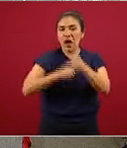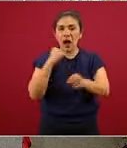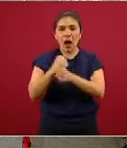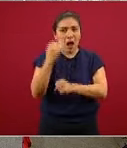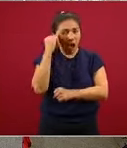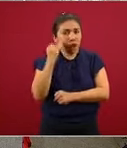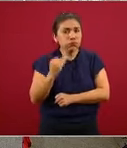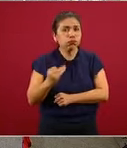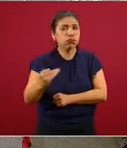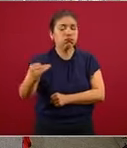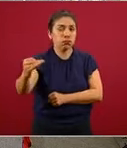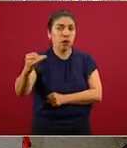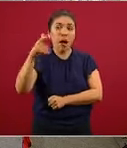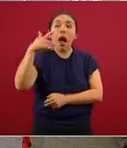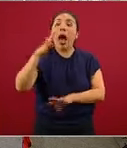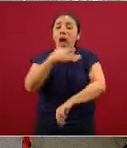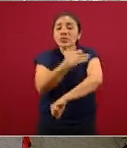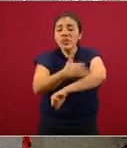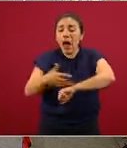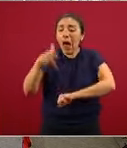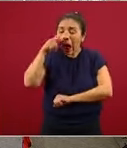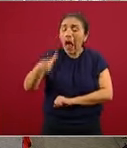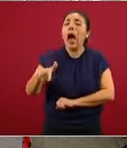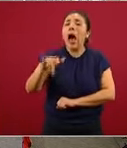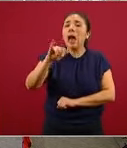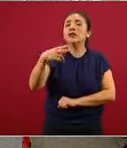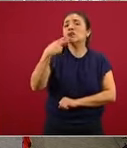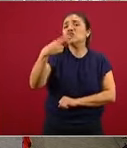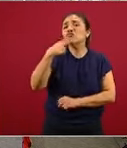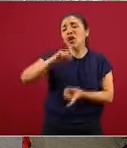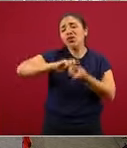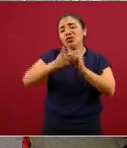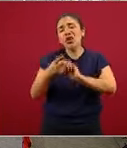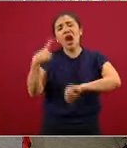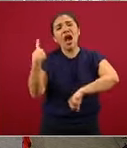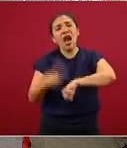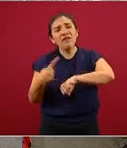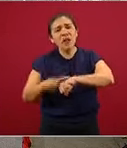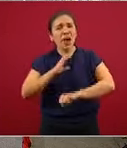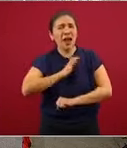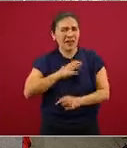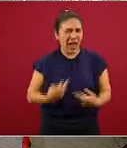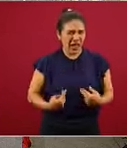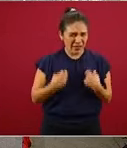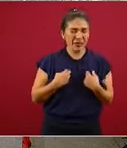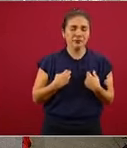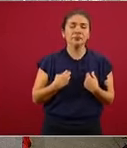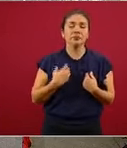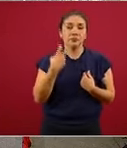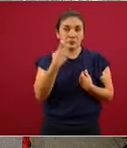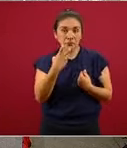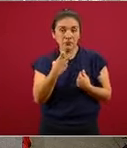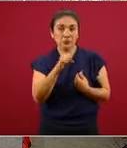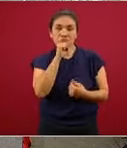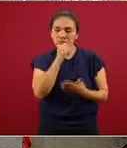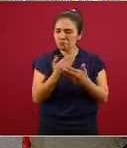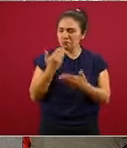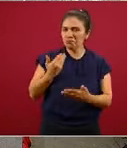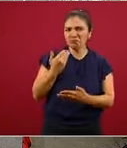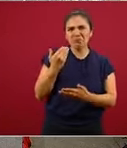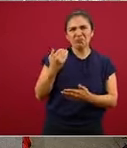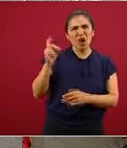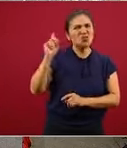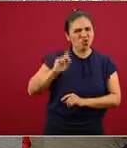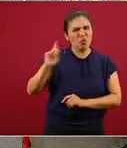producto era adictivo, enfermaba y mataba. Teniendo en cuenta que las cifras que se dieron el fin de semana, creo que